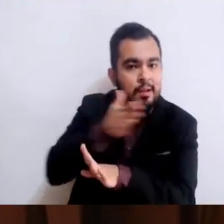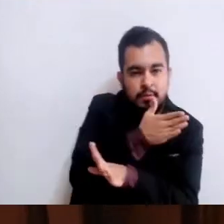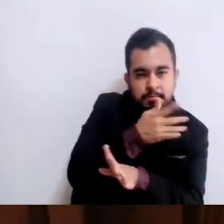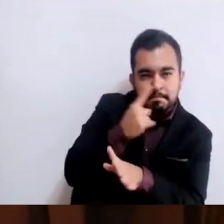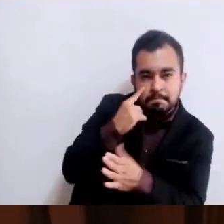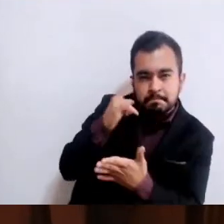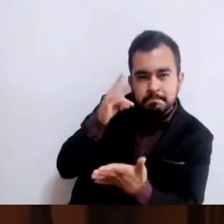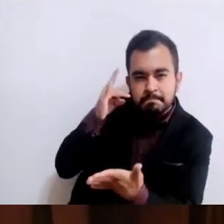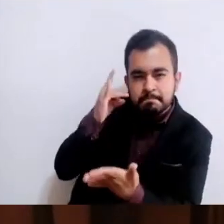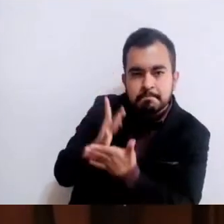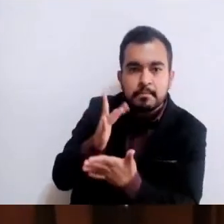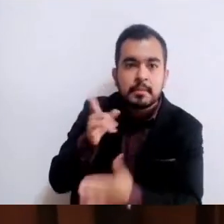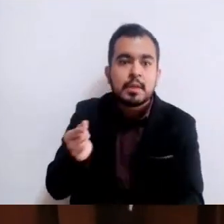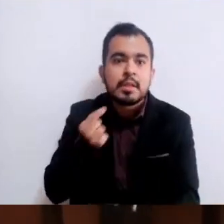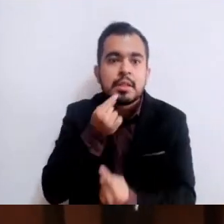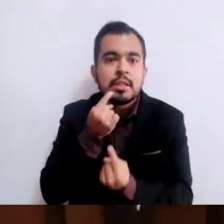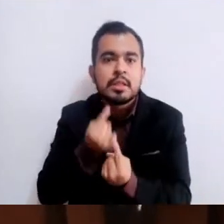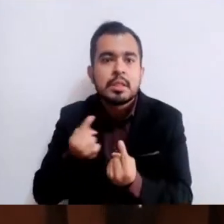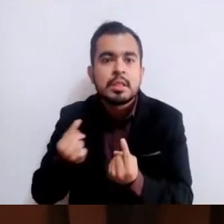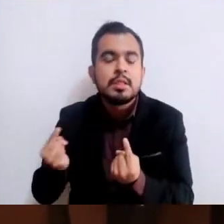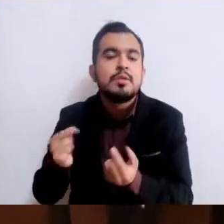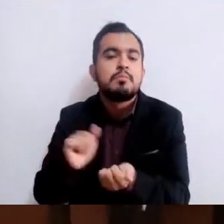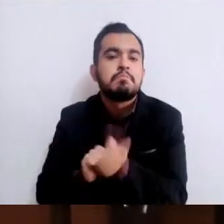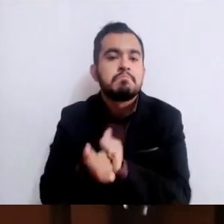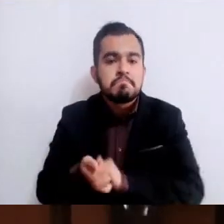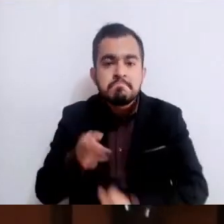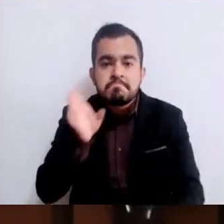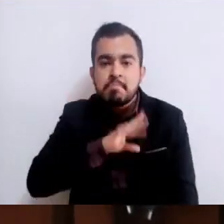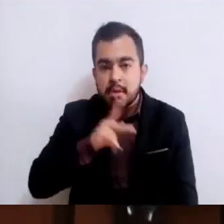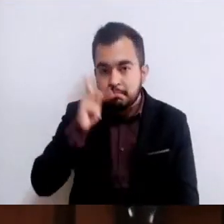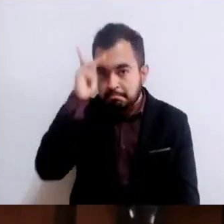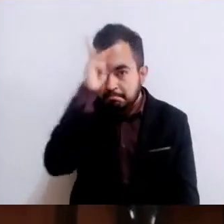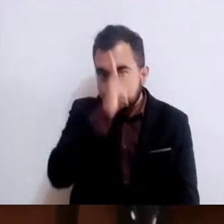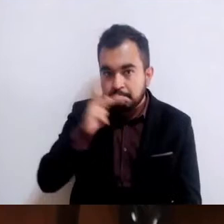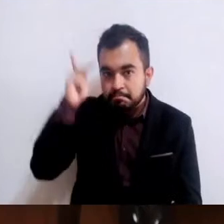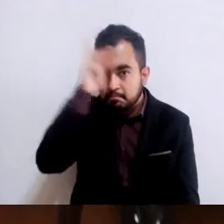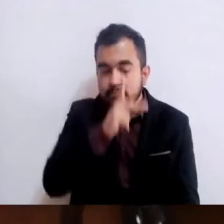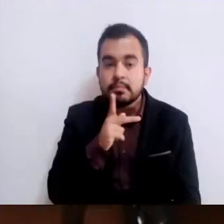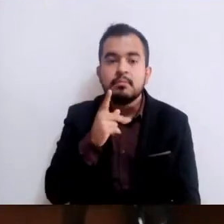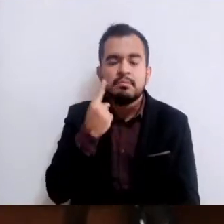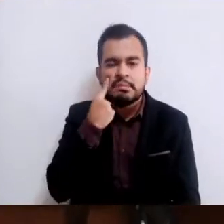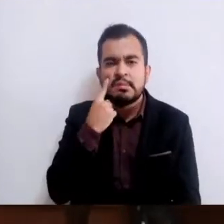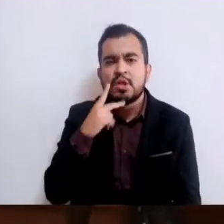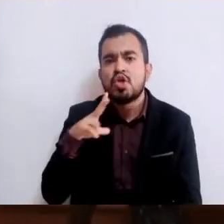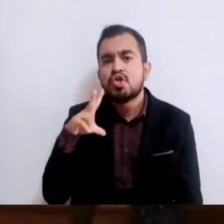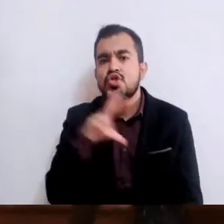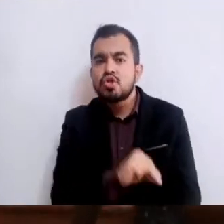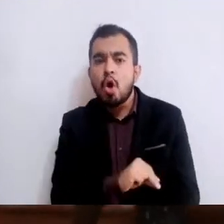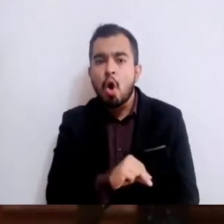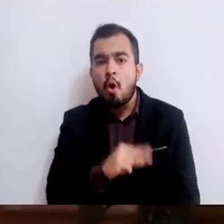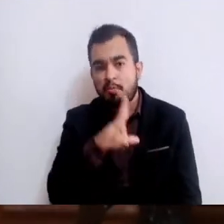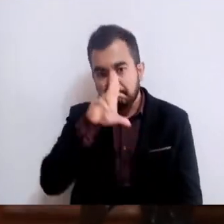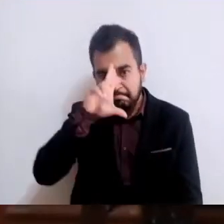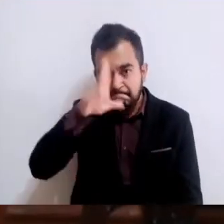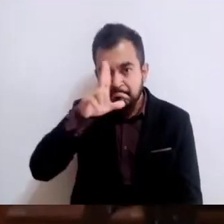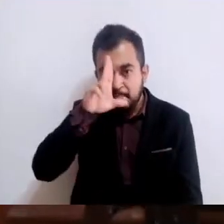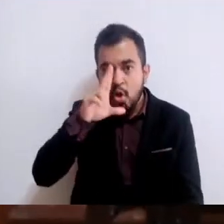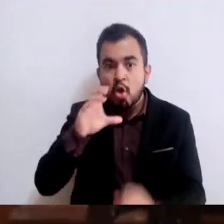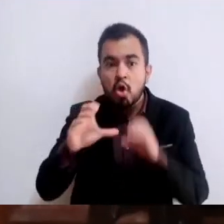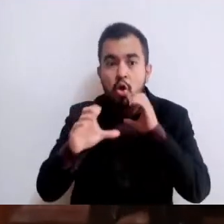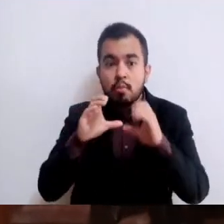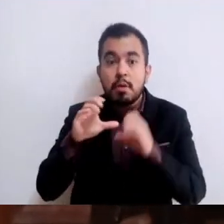que afecten al menor. La persistencia constante de las restricciones en cuanto a la comunicación con el